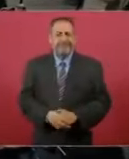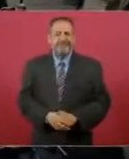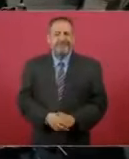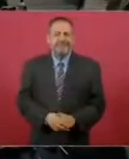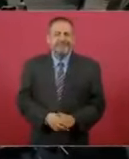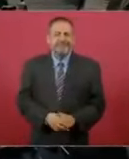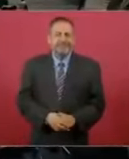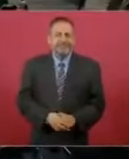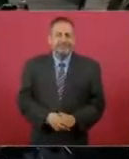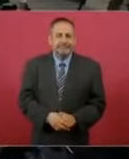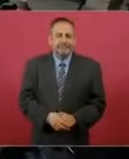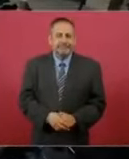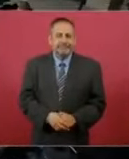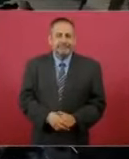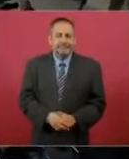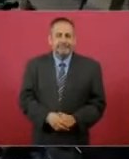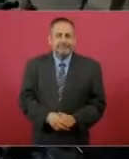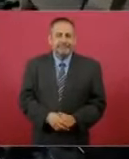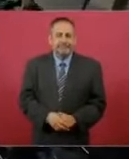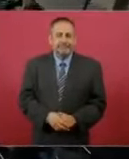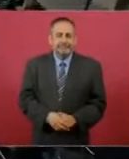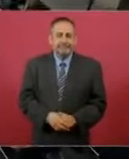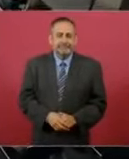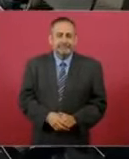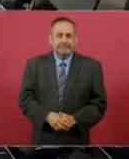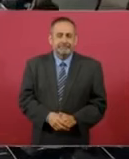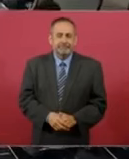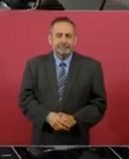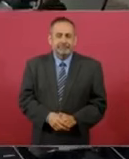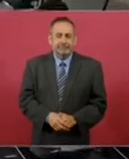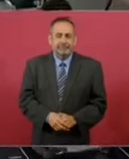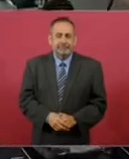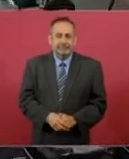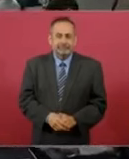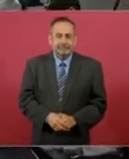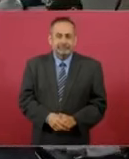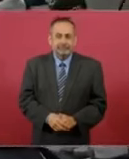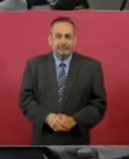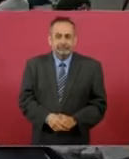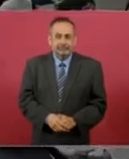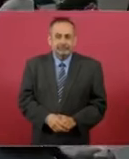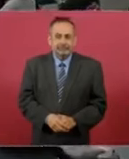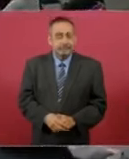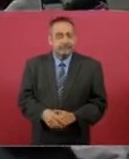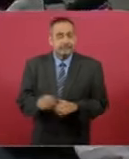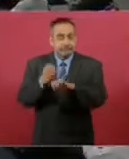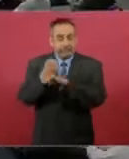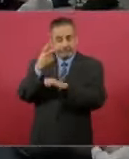Desde el Estado de México.